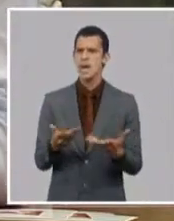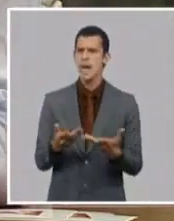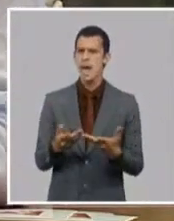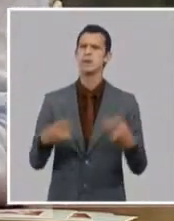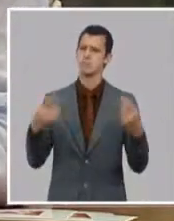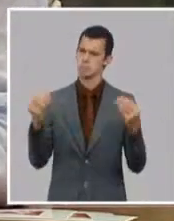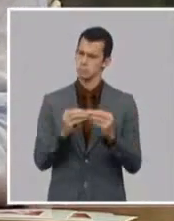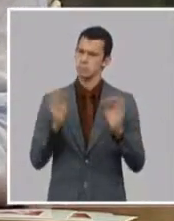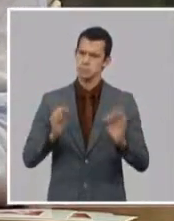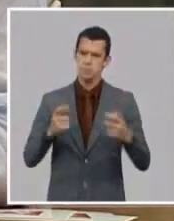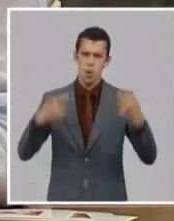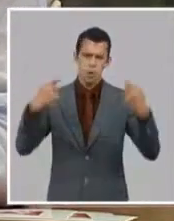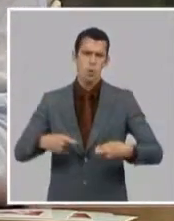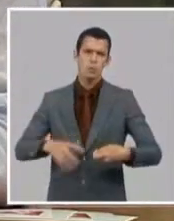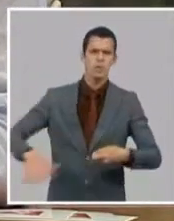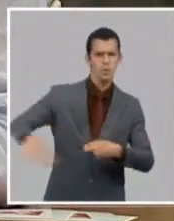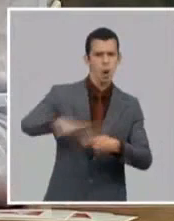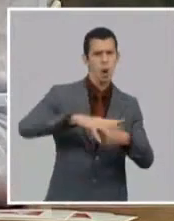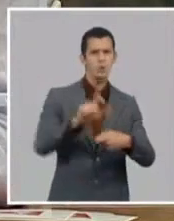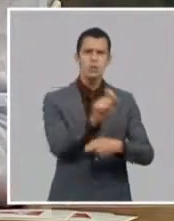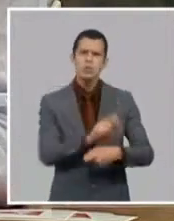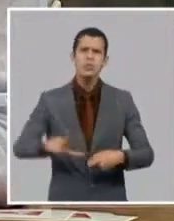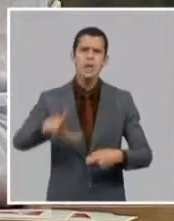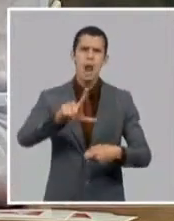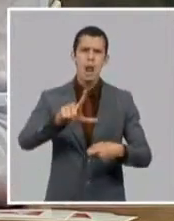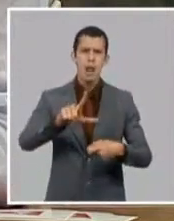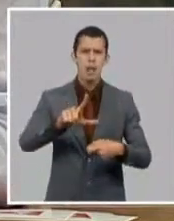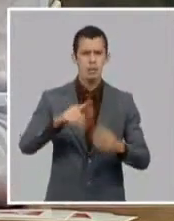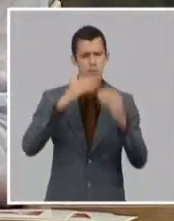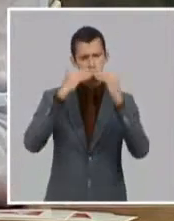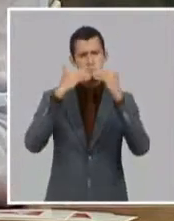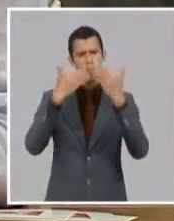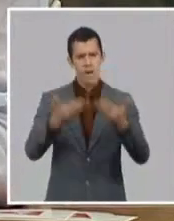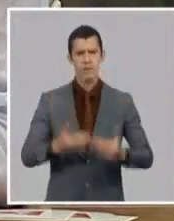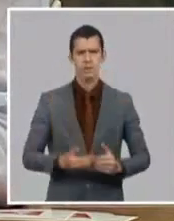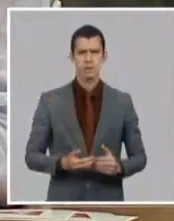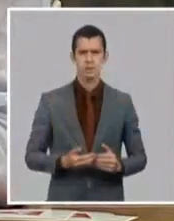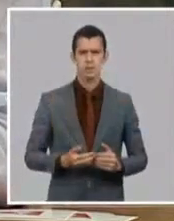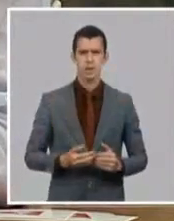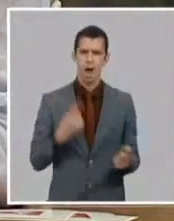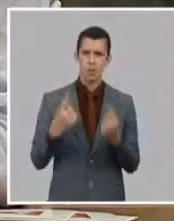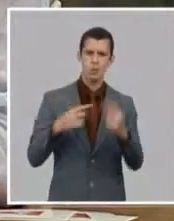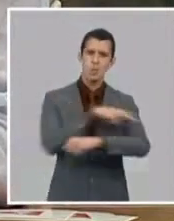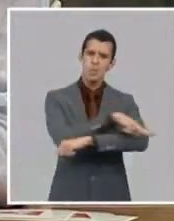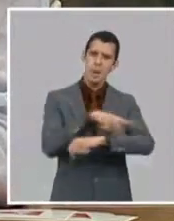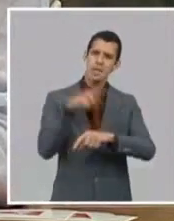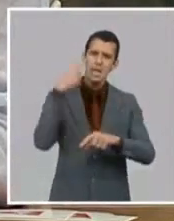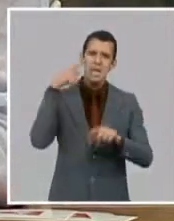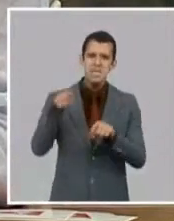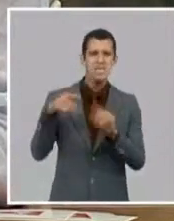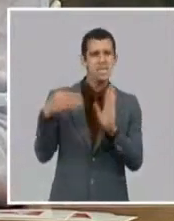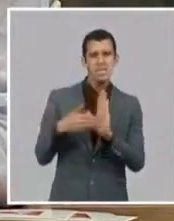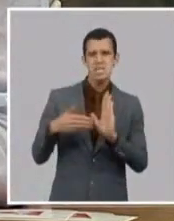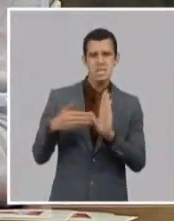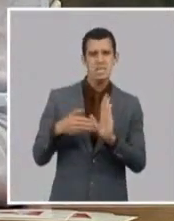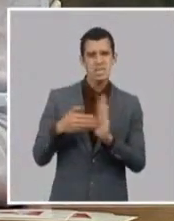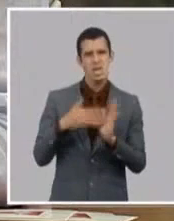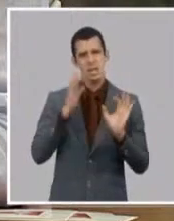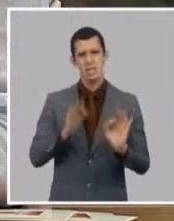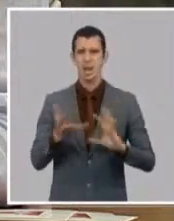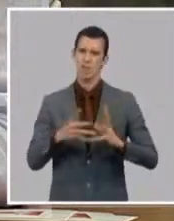países que se nos presentan con esta perversidad y con esta